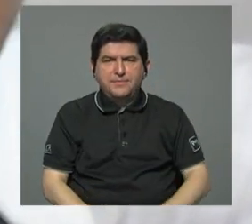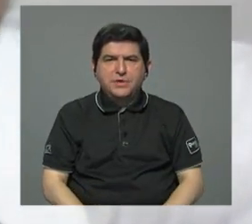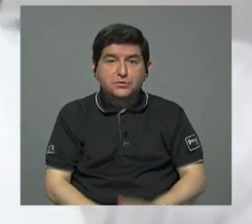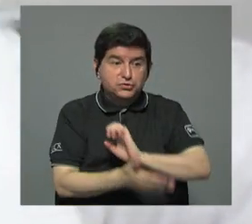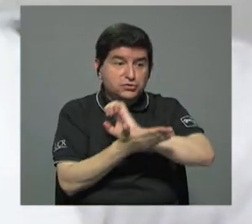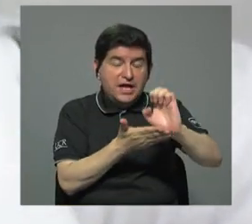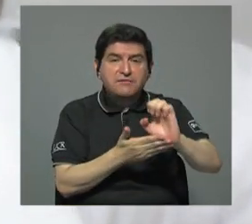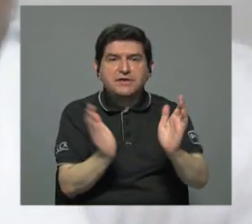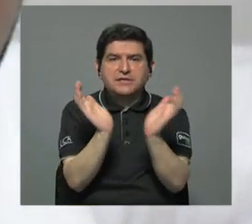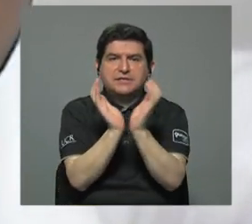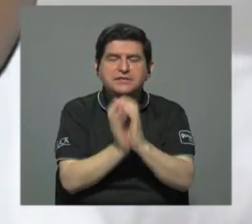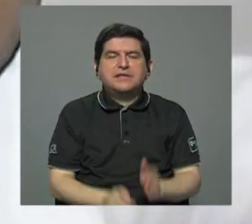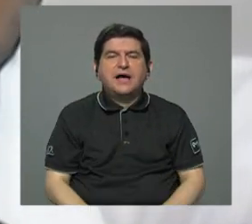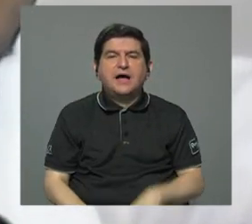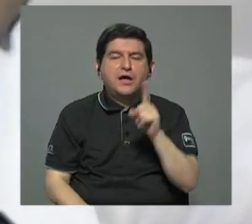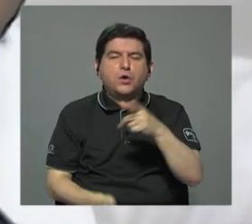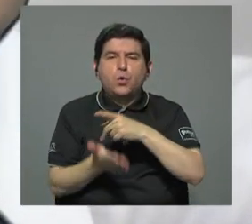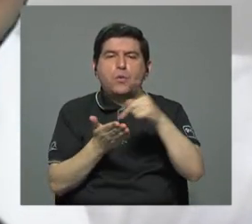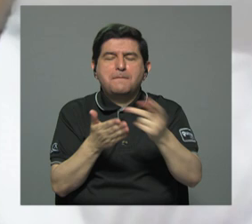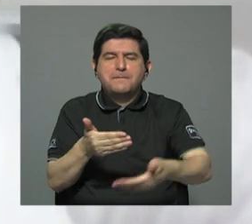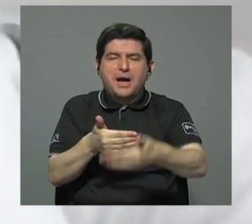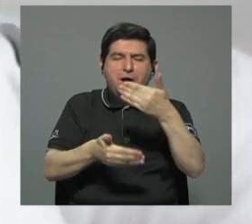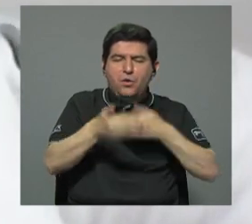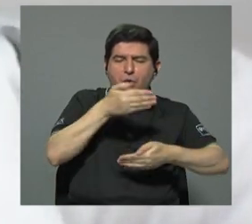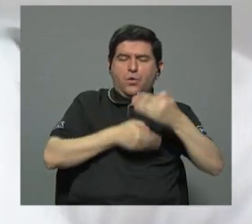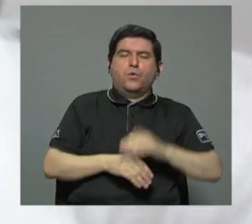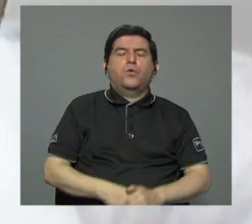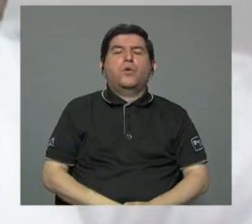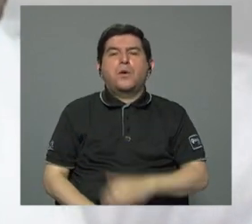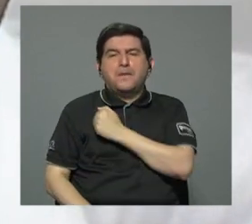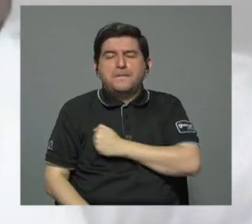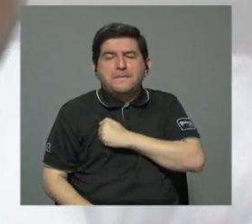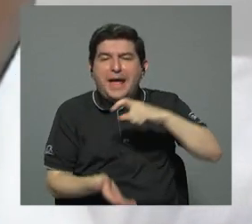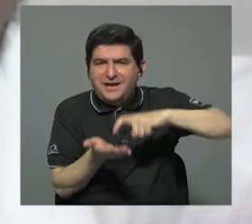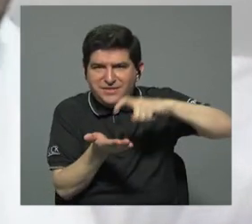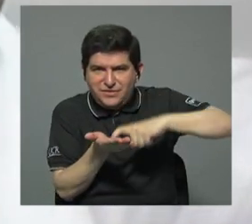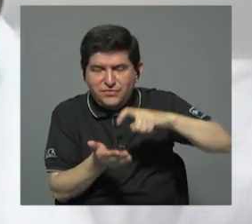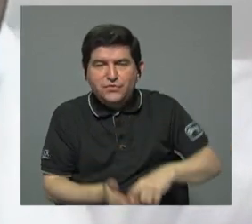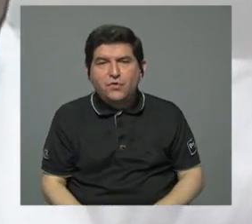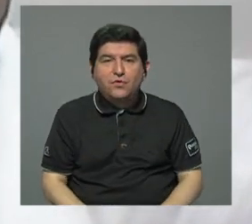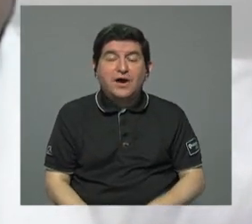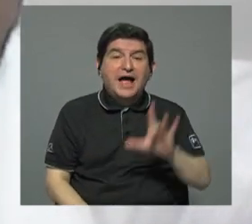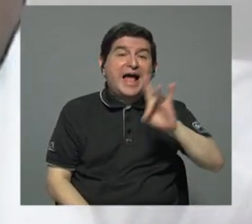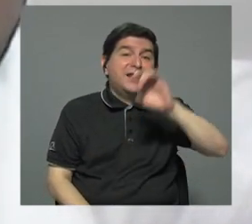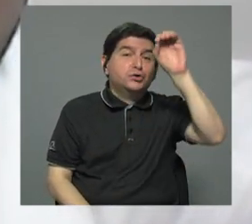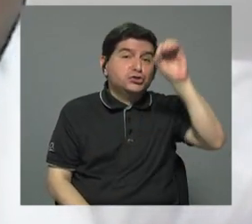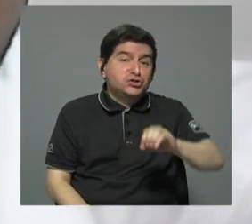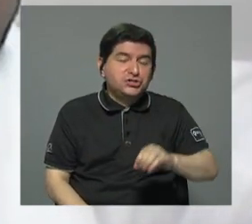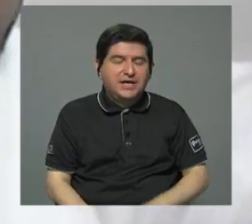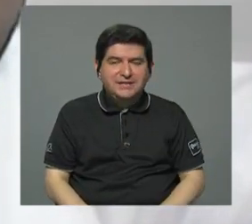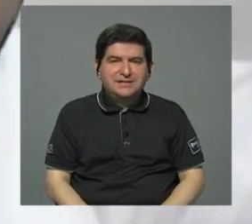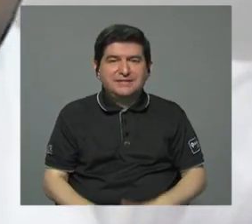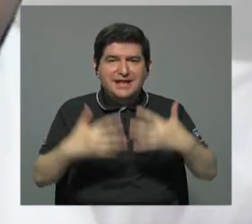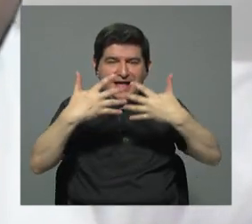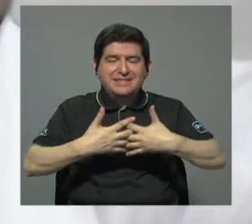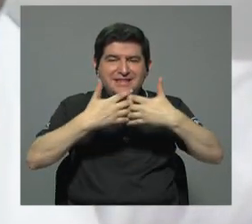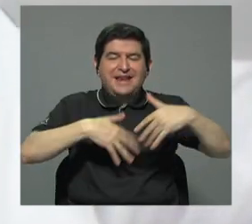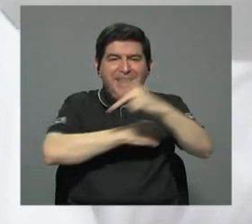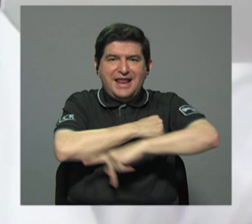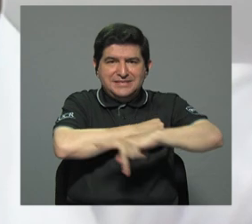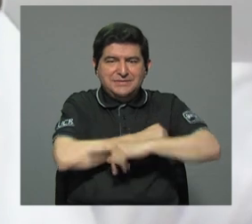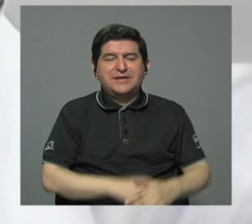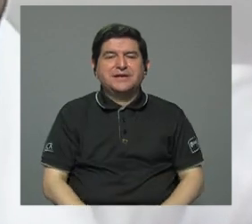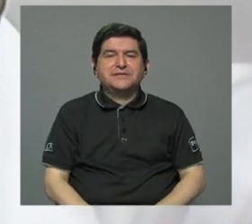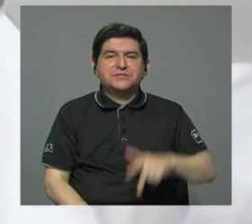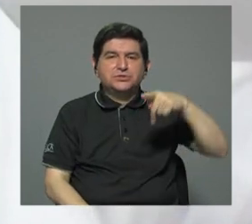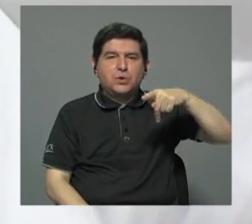que la caja haga un cobro retroactivo, una cierta condonación de deudas, especialmente hace 80% del parque empresarial del país son